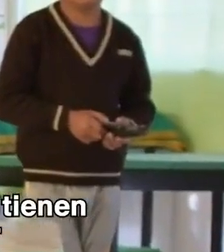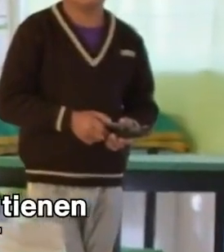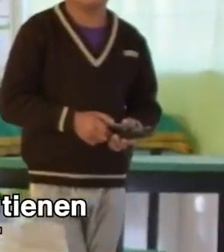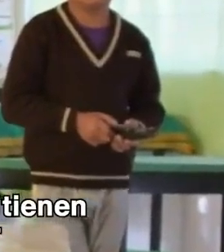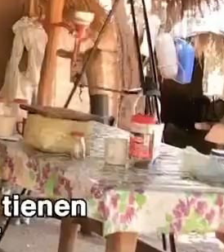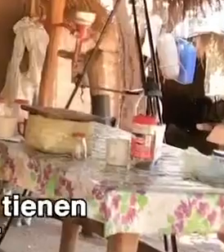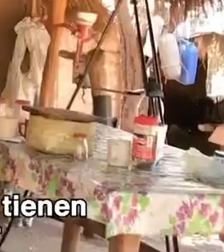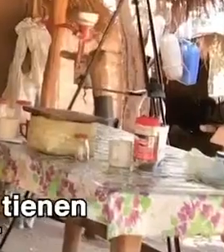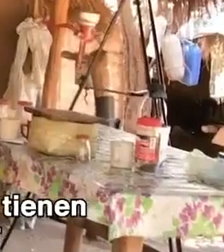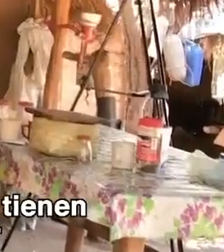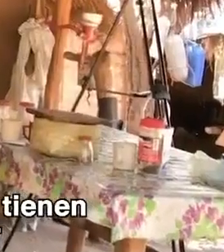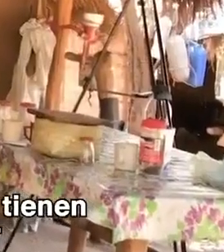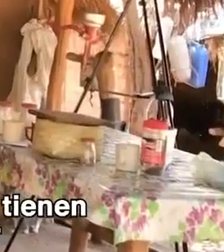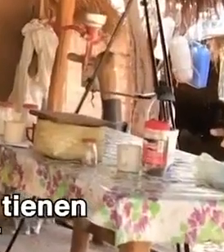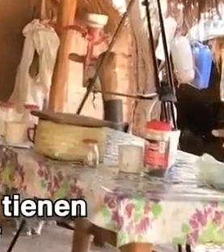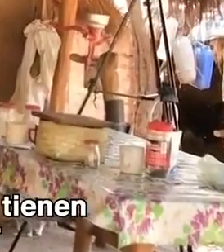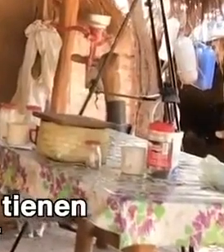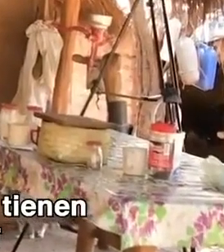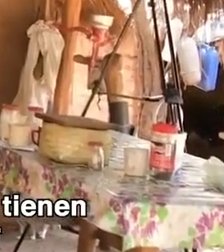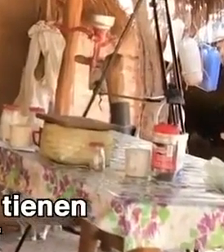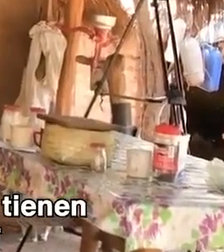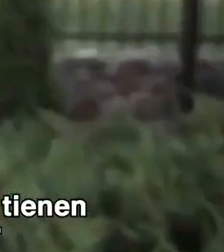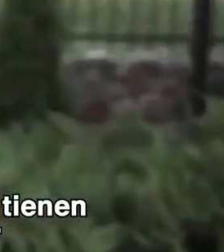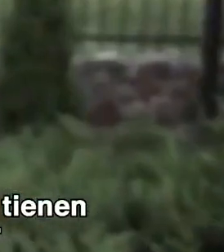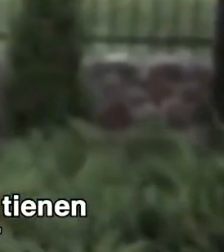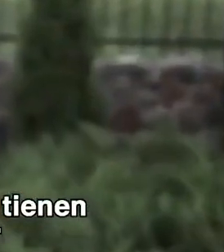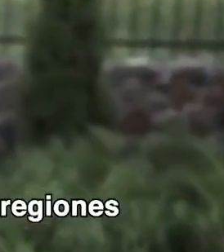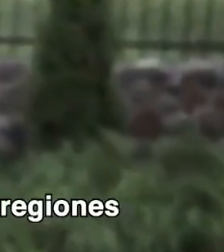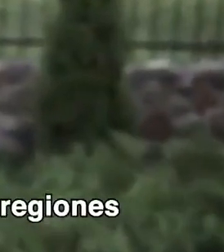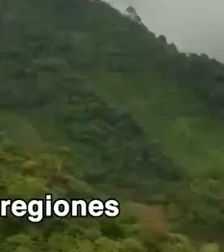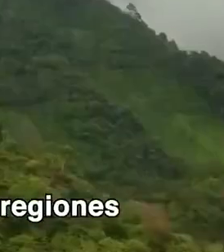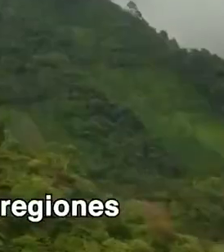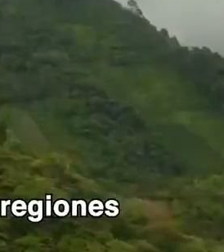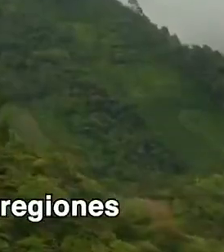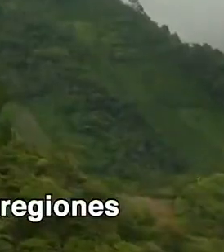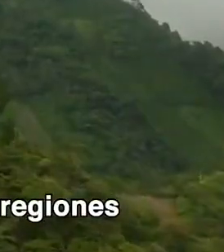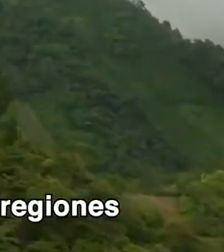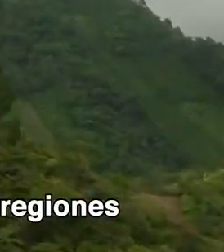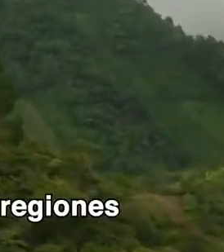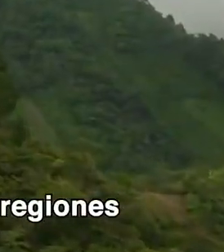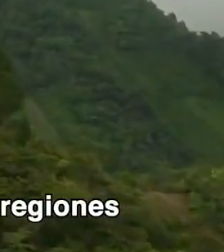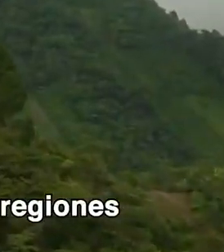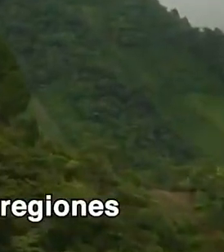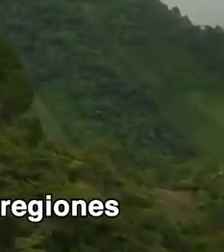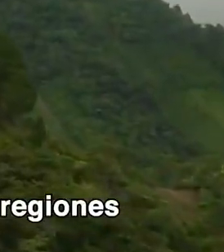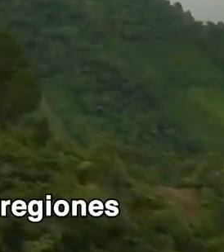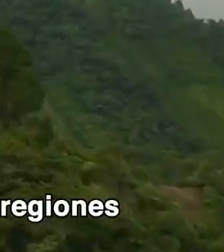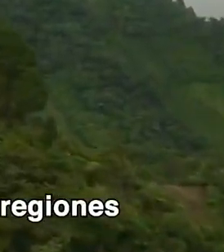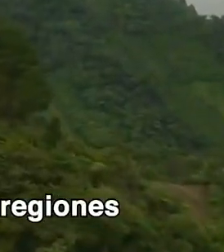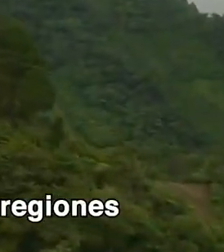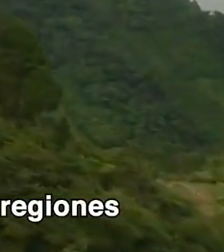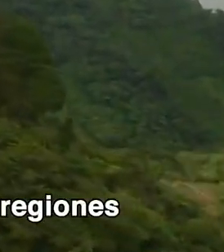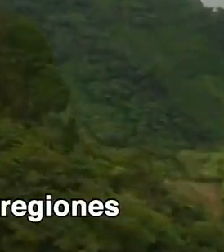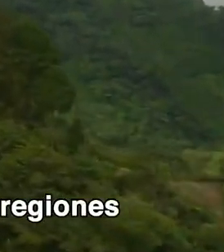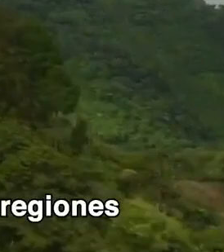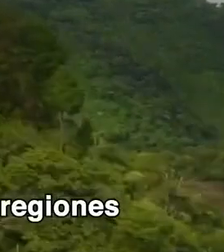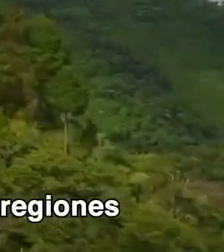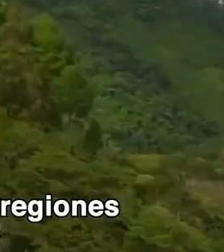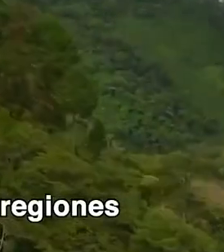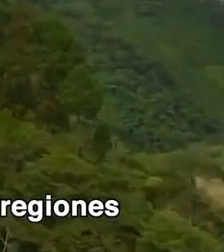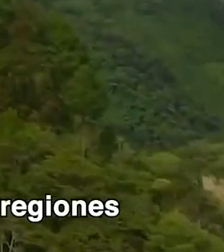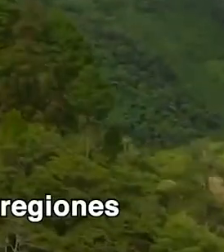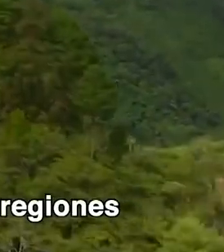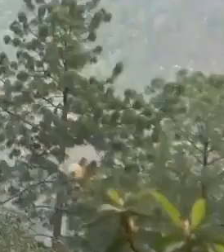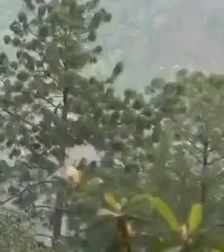millones de personas no tienen acceso a internet ni a la telefonía celular por encontrarse en poblaciones inaccesibles en regiones apartadas y